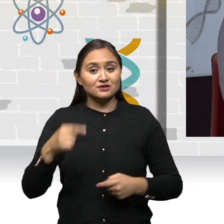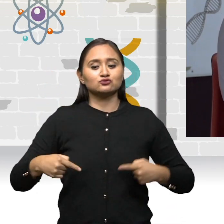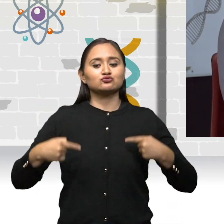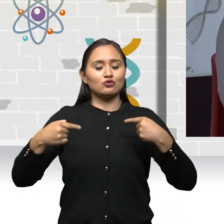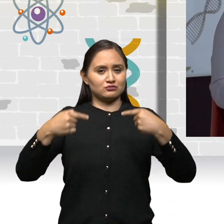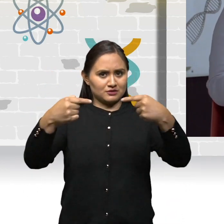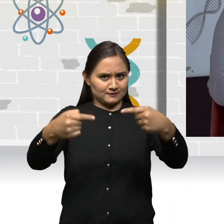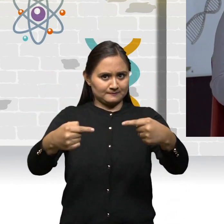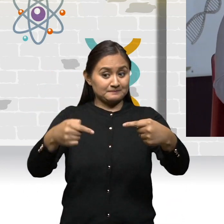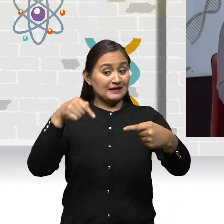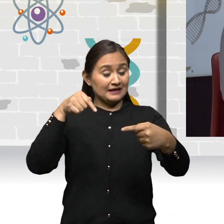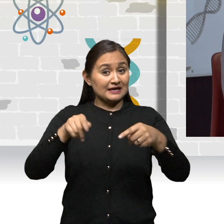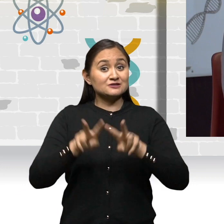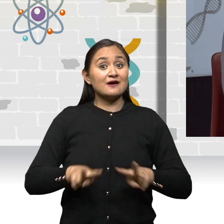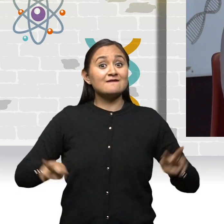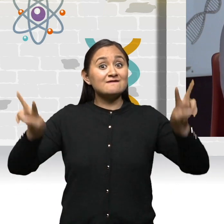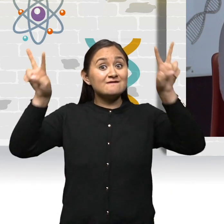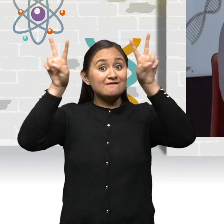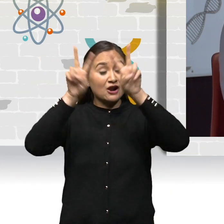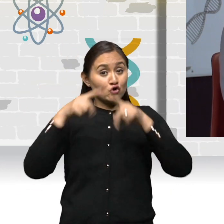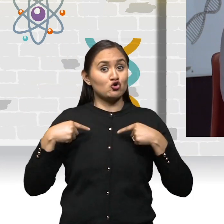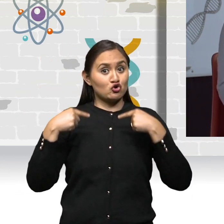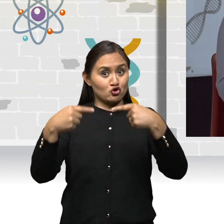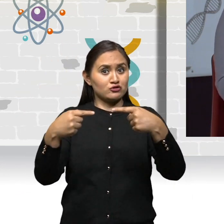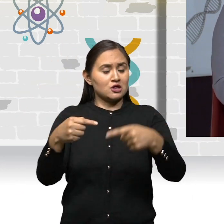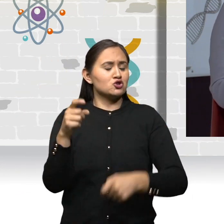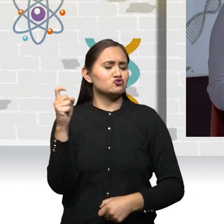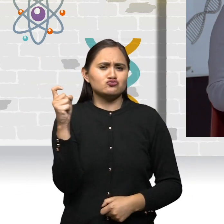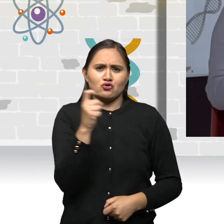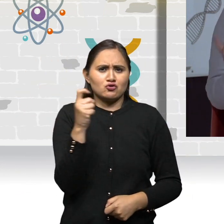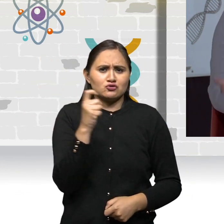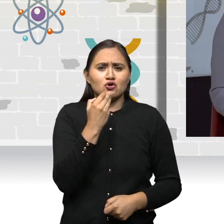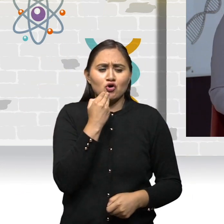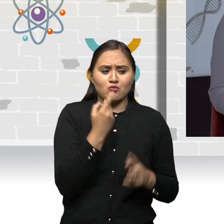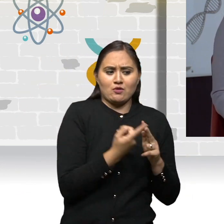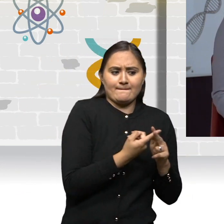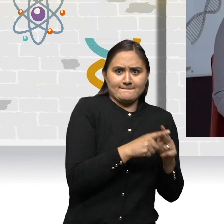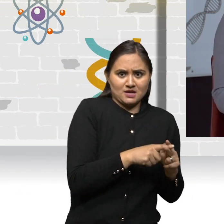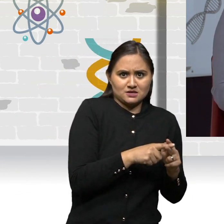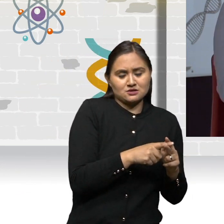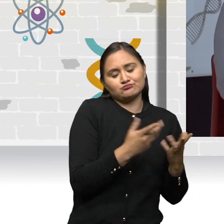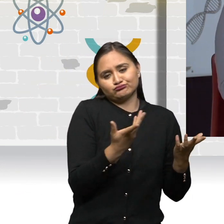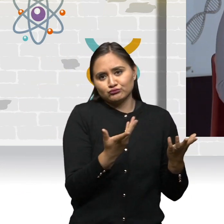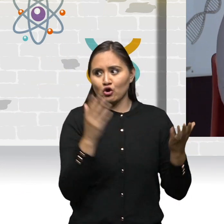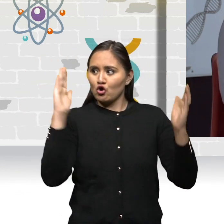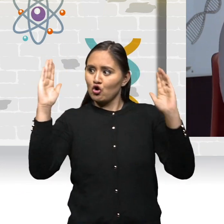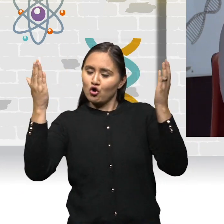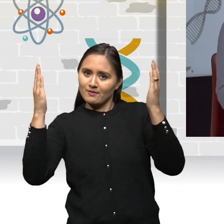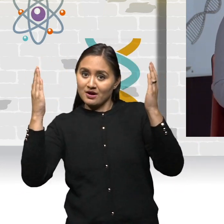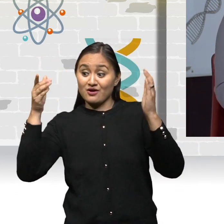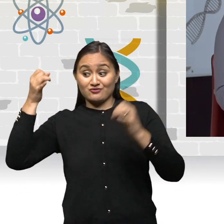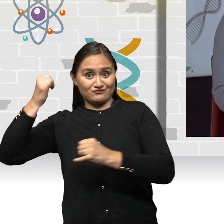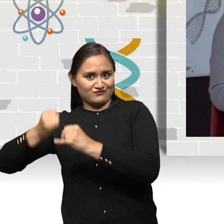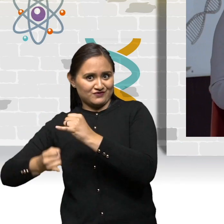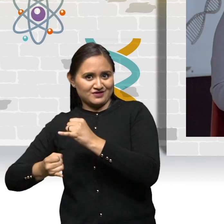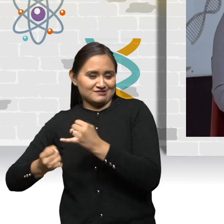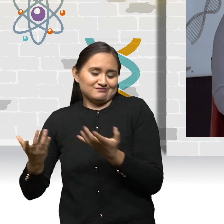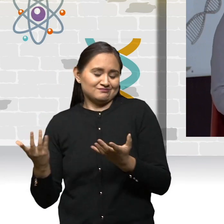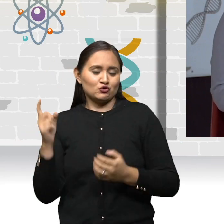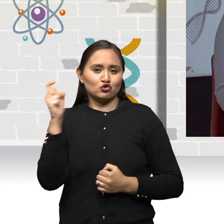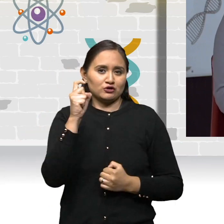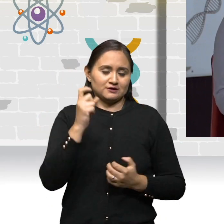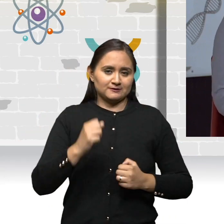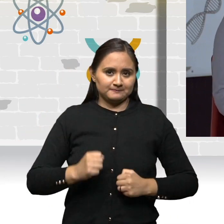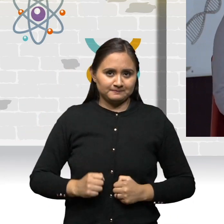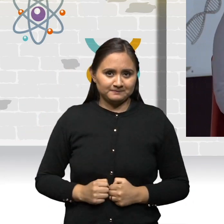una constante. Al hallar el valor de esta constante, no necesitaremos de un estado inicial con el cual comparar y obtener el